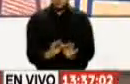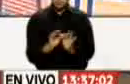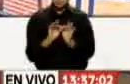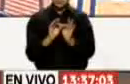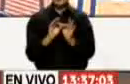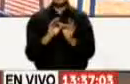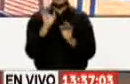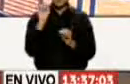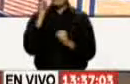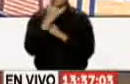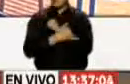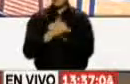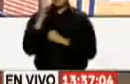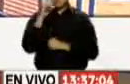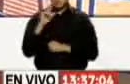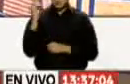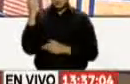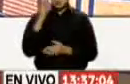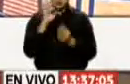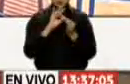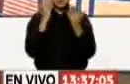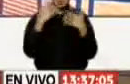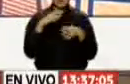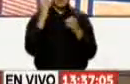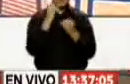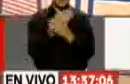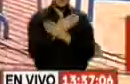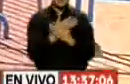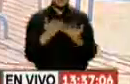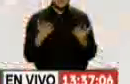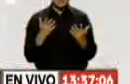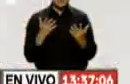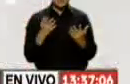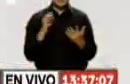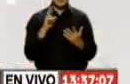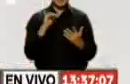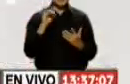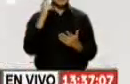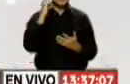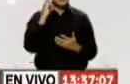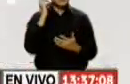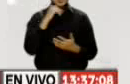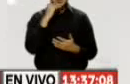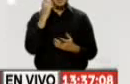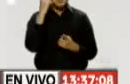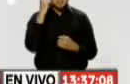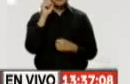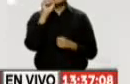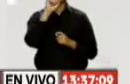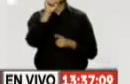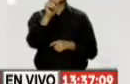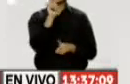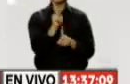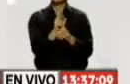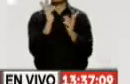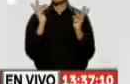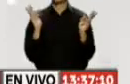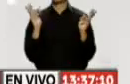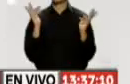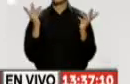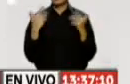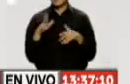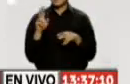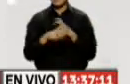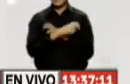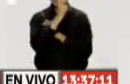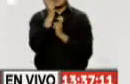aquí, fueron de esa nacionalidad. Hasta aquí la información. Fabrizio, creo que tienes una consulta. Bueno, solamente preguntarte, Mirta, si ya te has